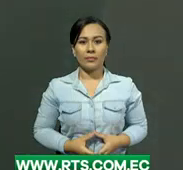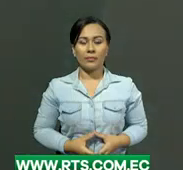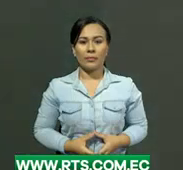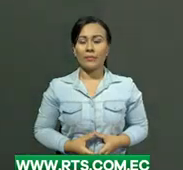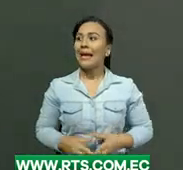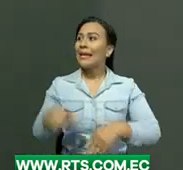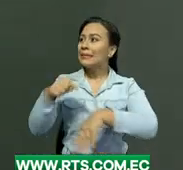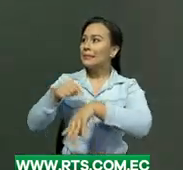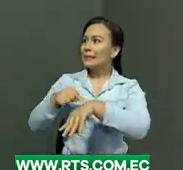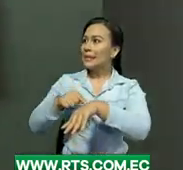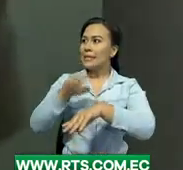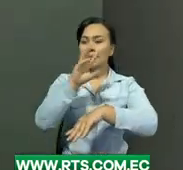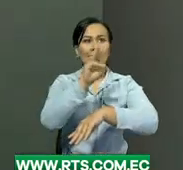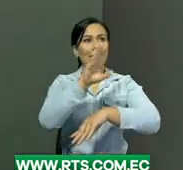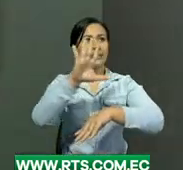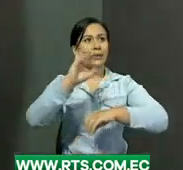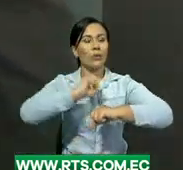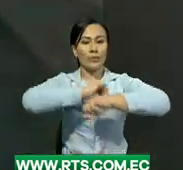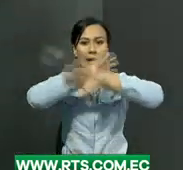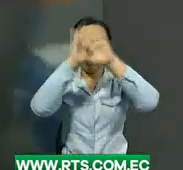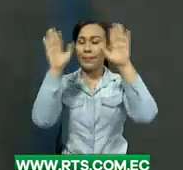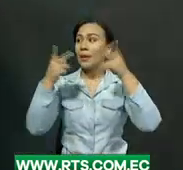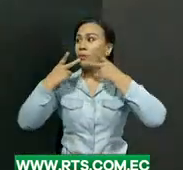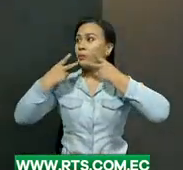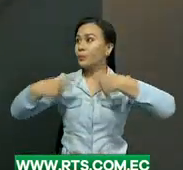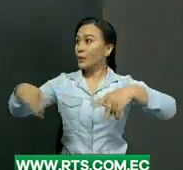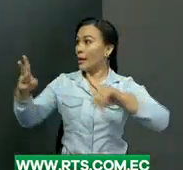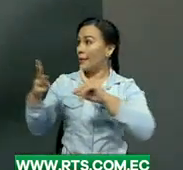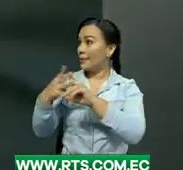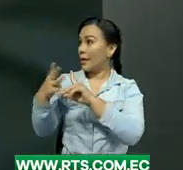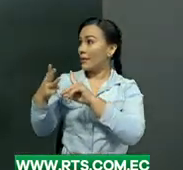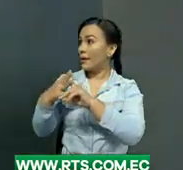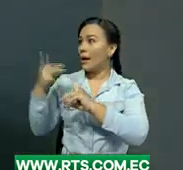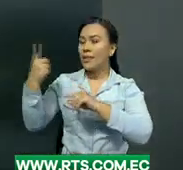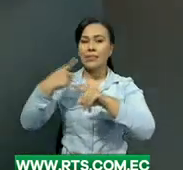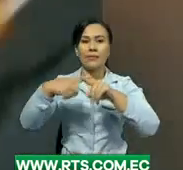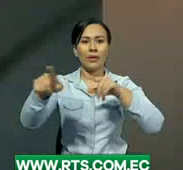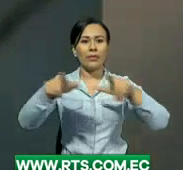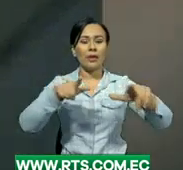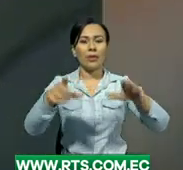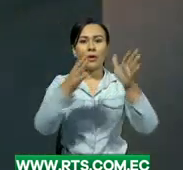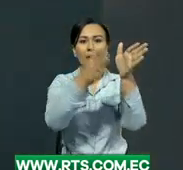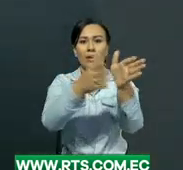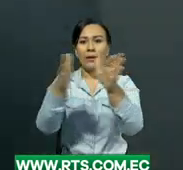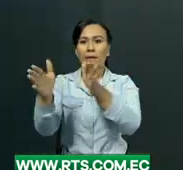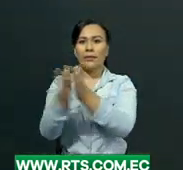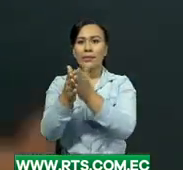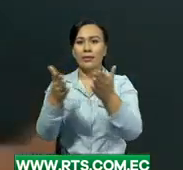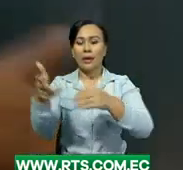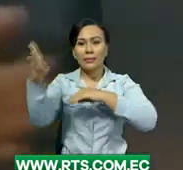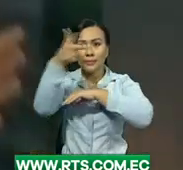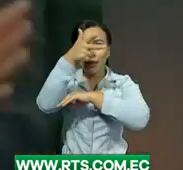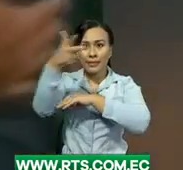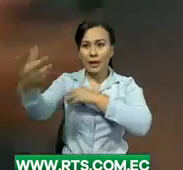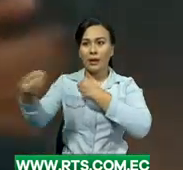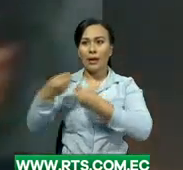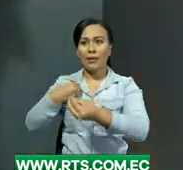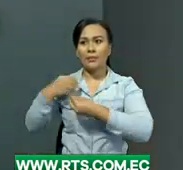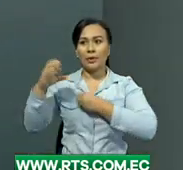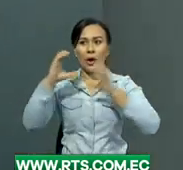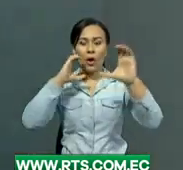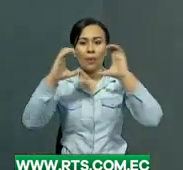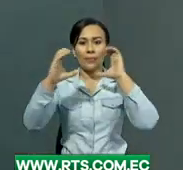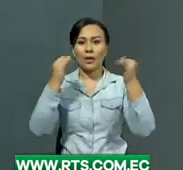Daban las 6:50 de la mañana y en redes sociales, además de distintos medios de comunicación, se replicaba este encuentro.